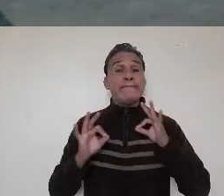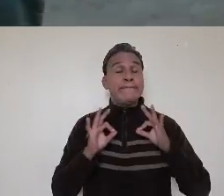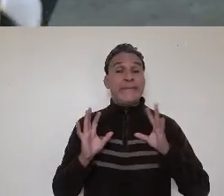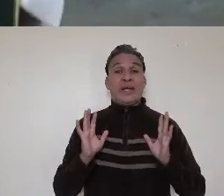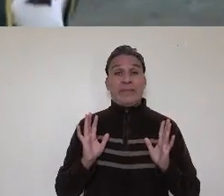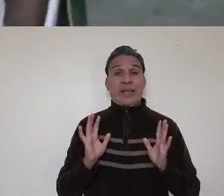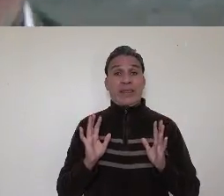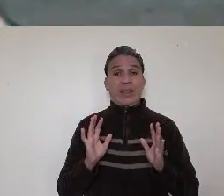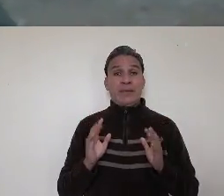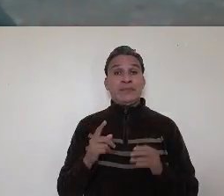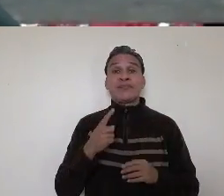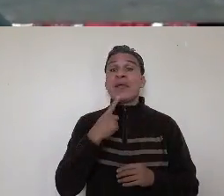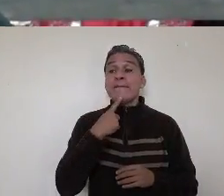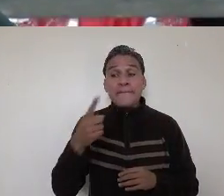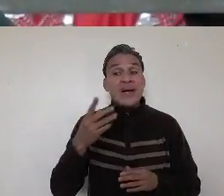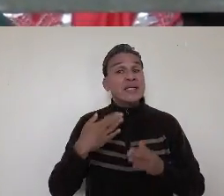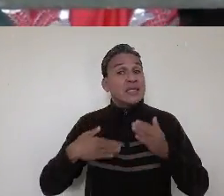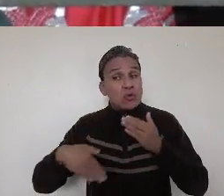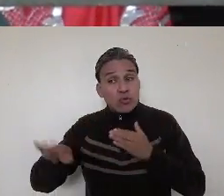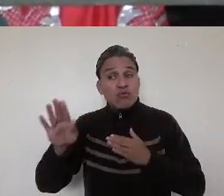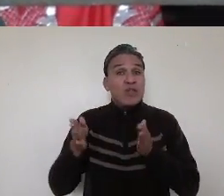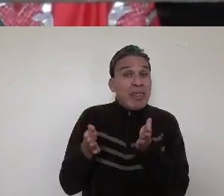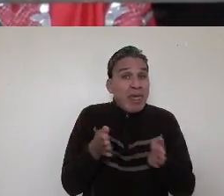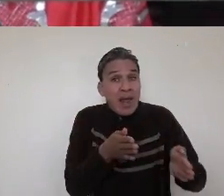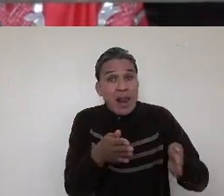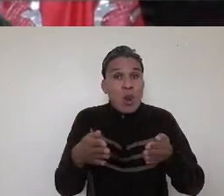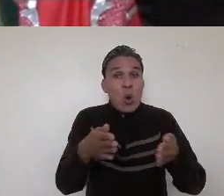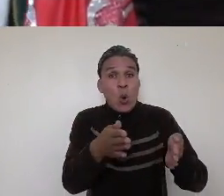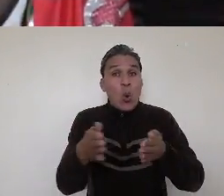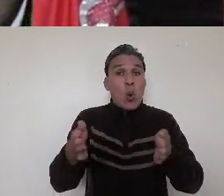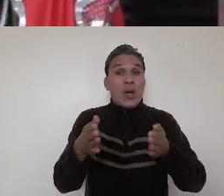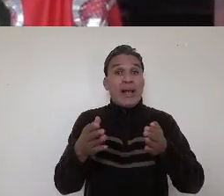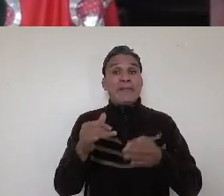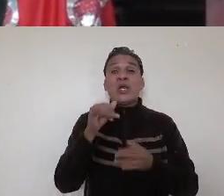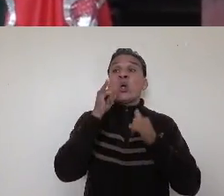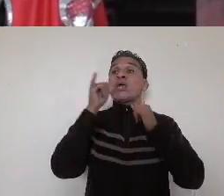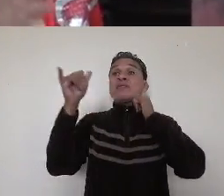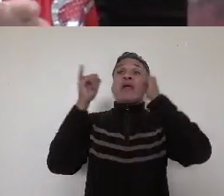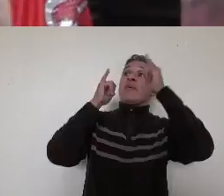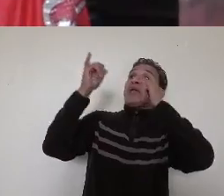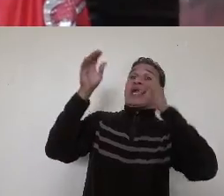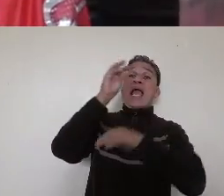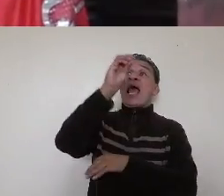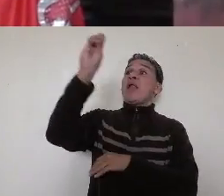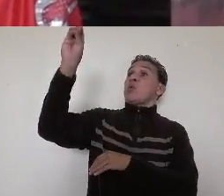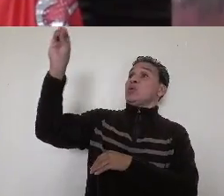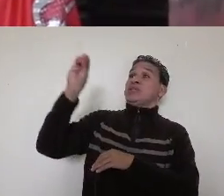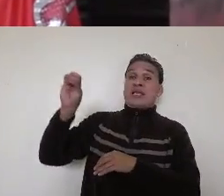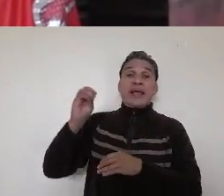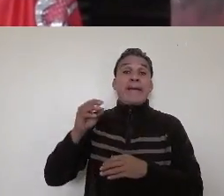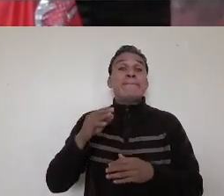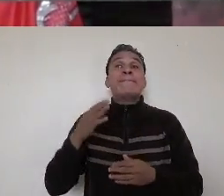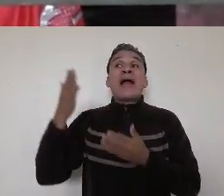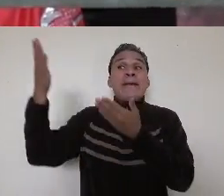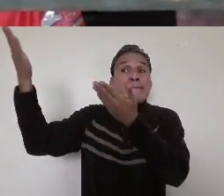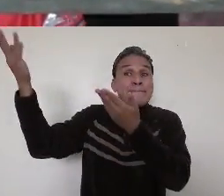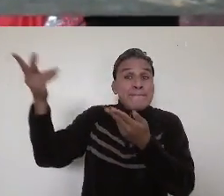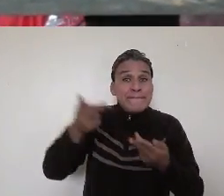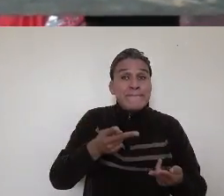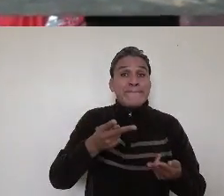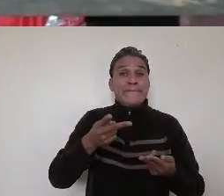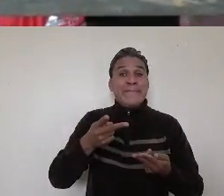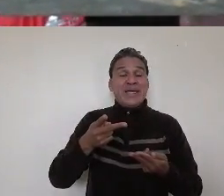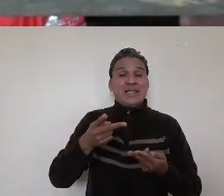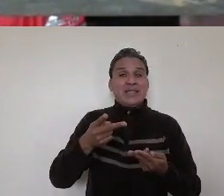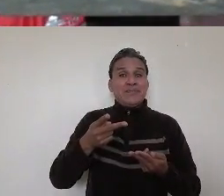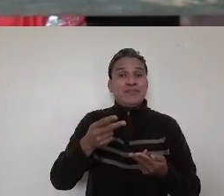Y entonces dijo, salgan ustedes a los caminos y anuncien, pidan, inviten.